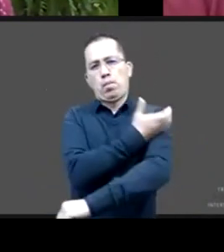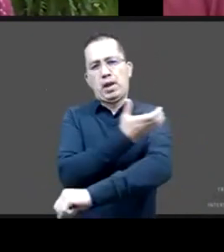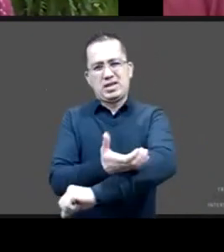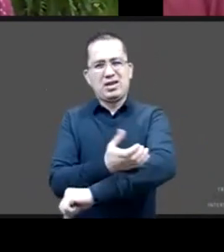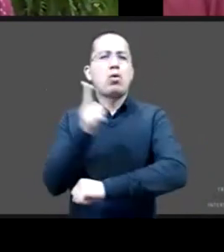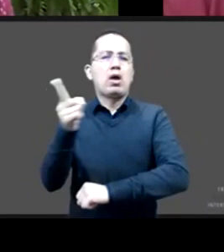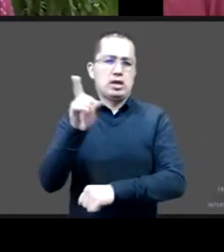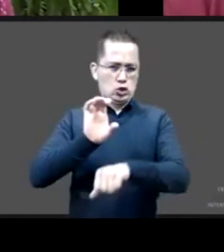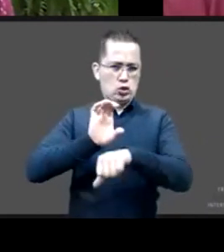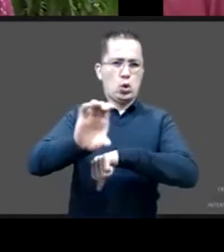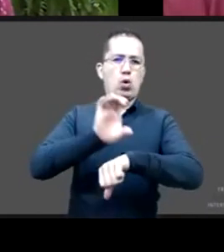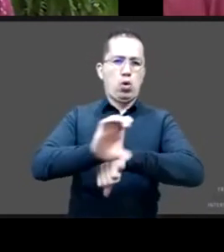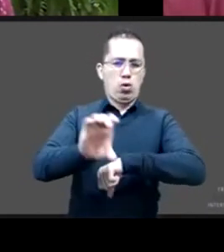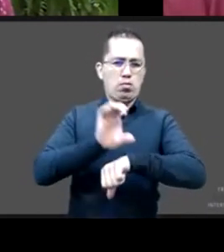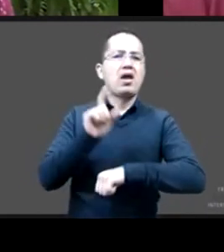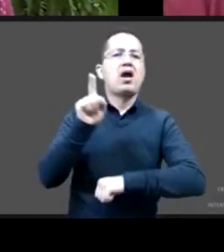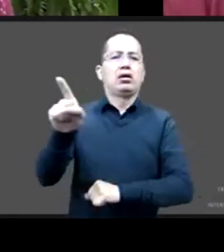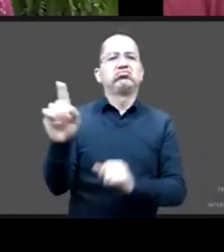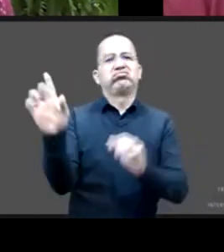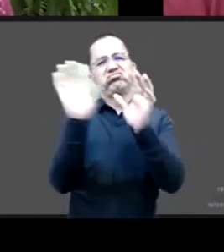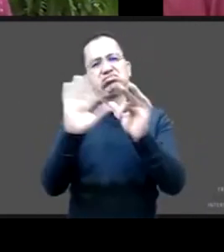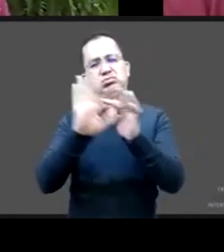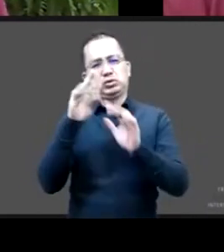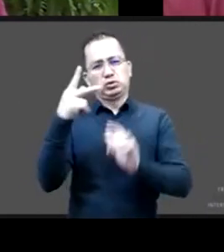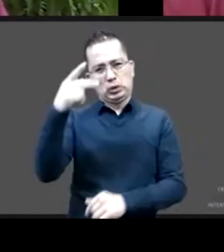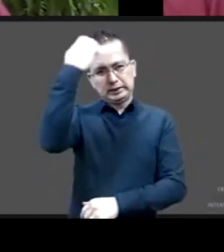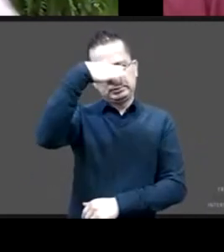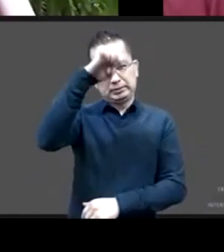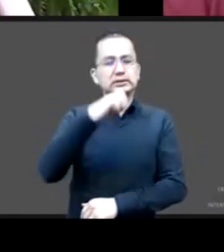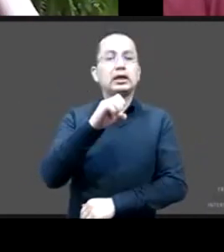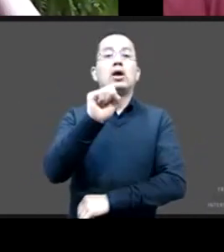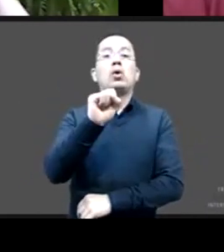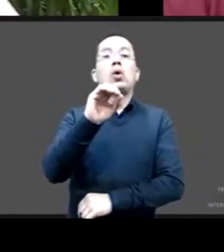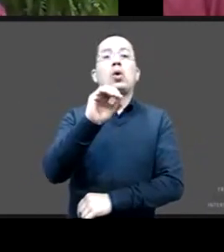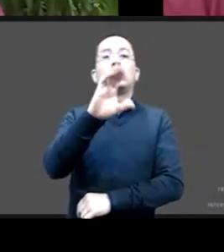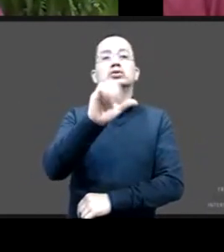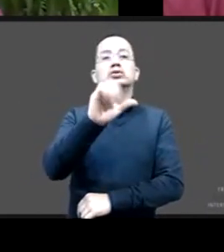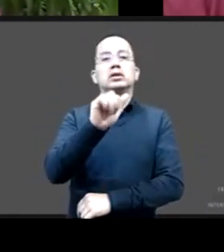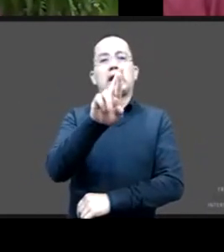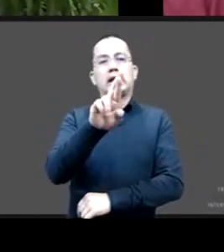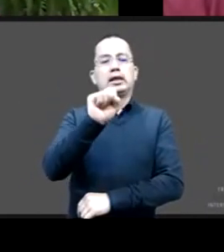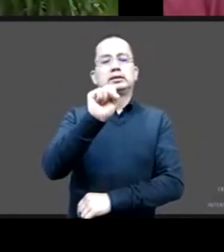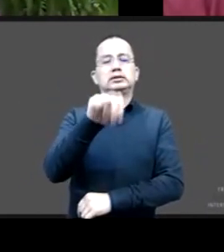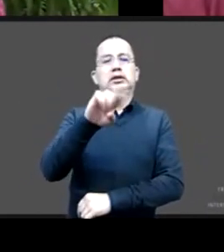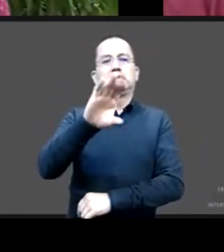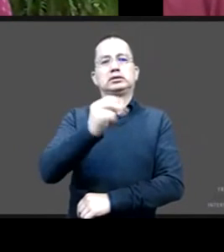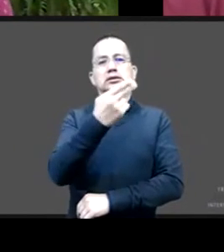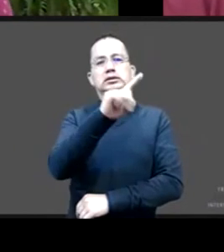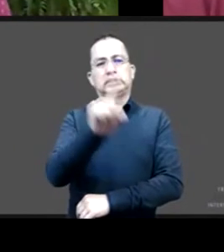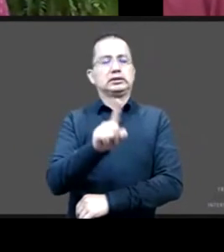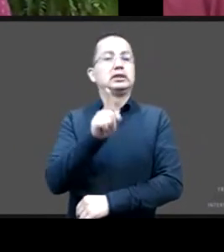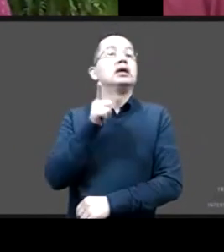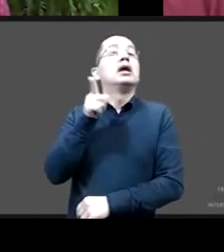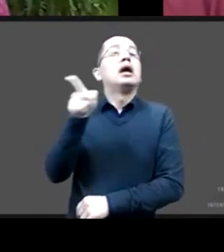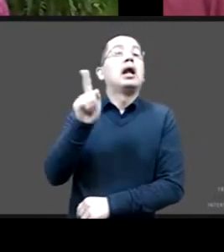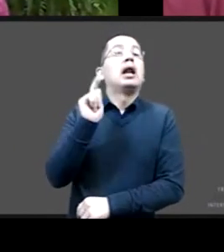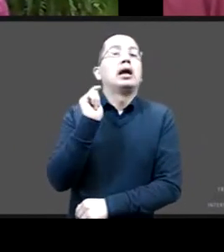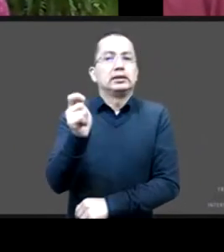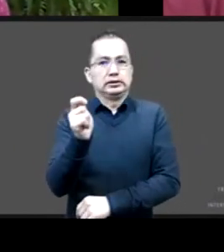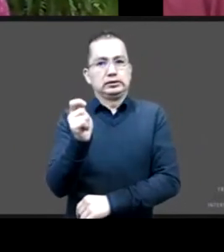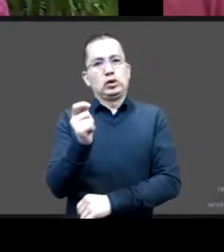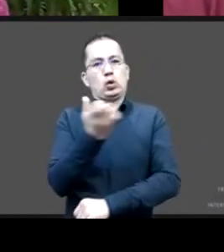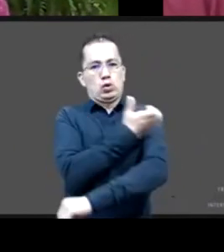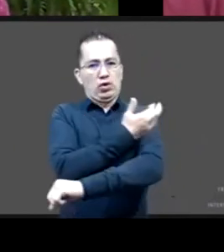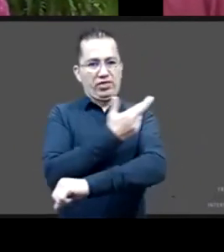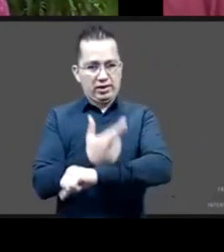Jaramillo. Oscar es el coordinador nacional del Programa Nacional de Educación para la Paz que